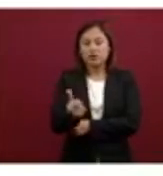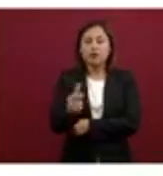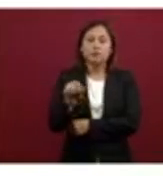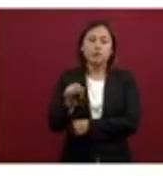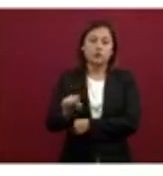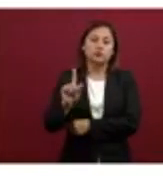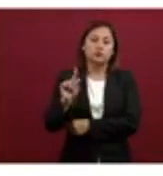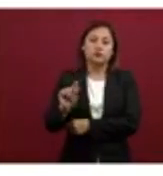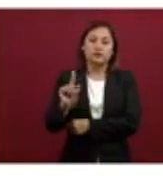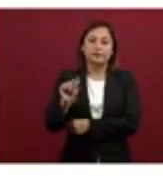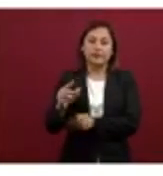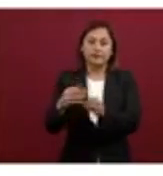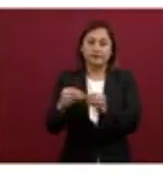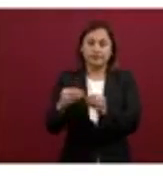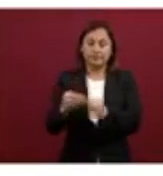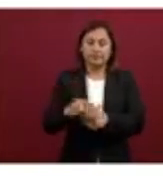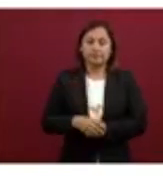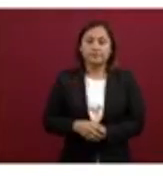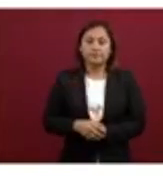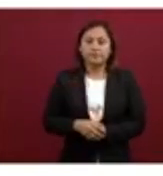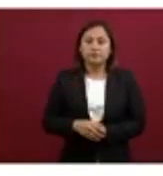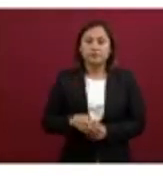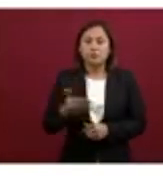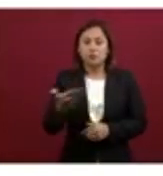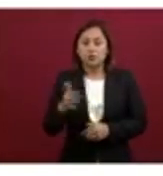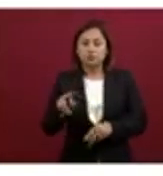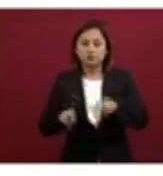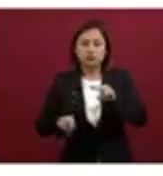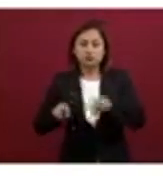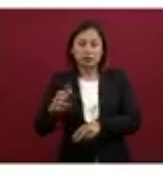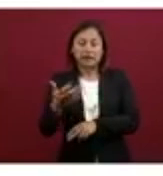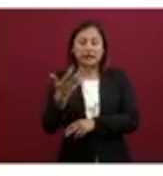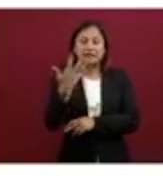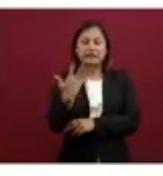11.70 pesos, un diferencial de